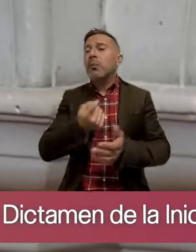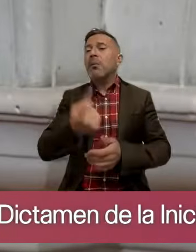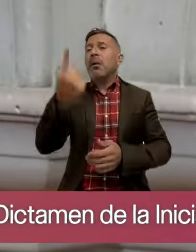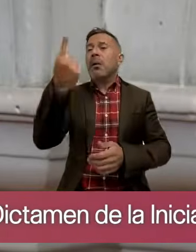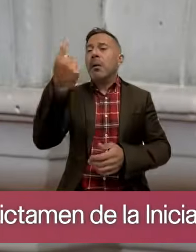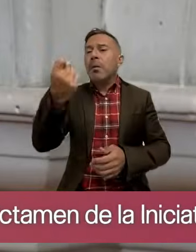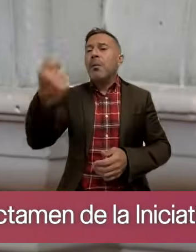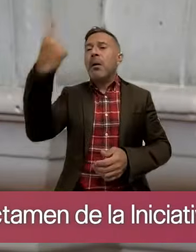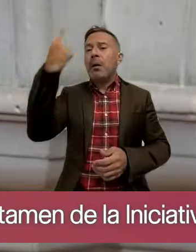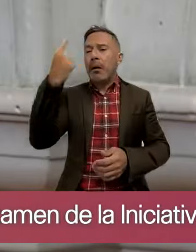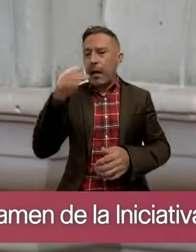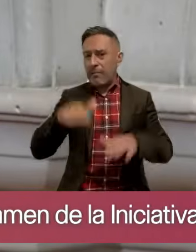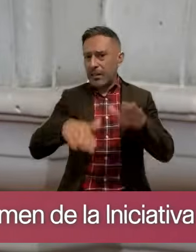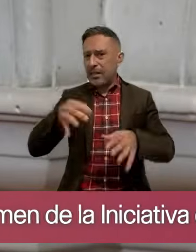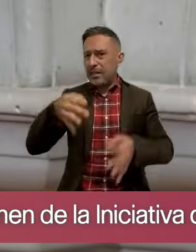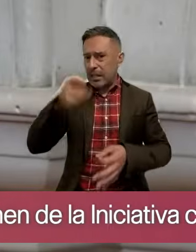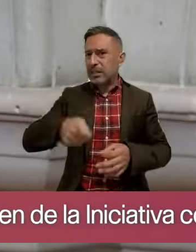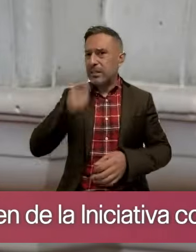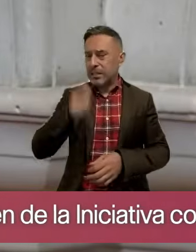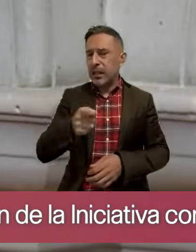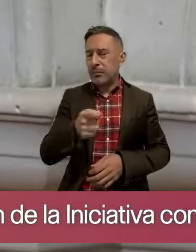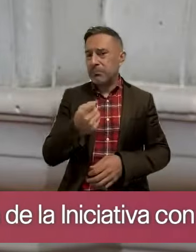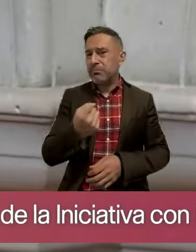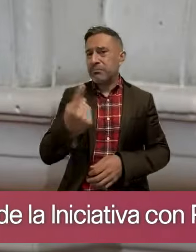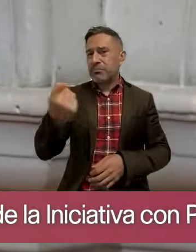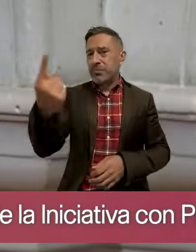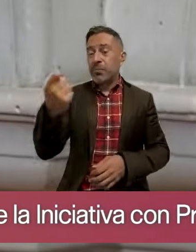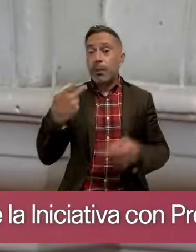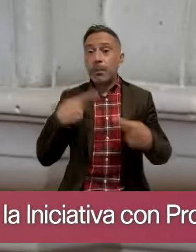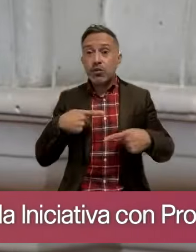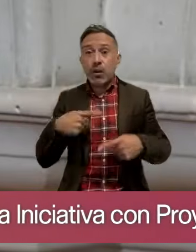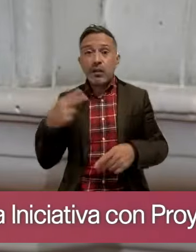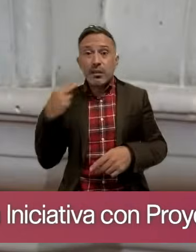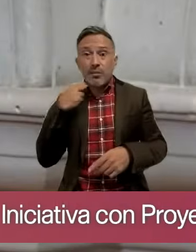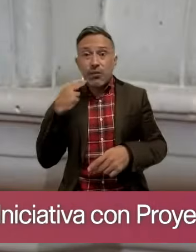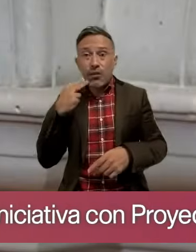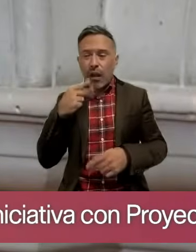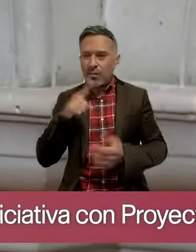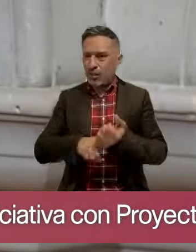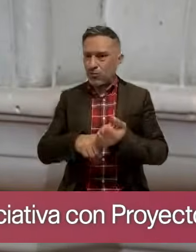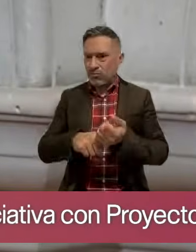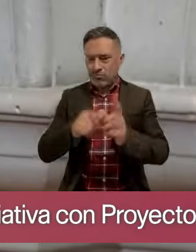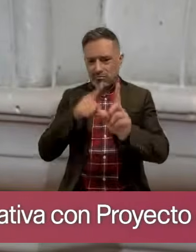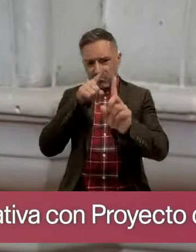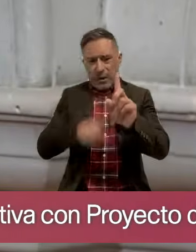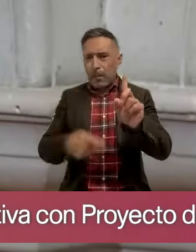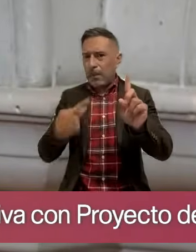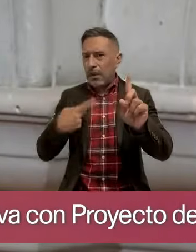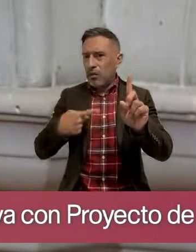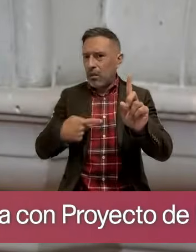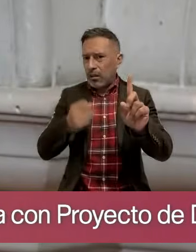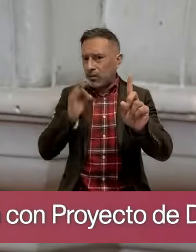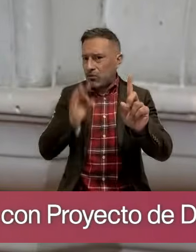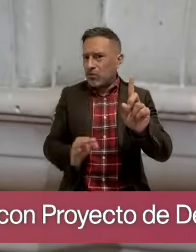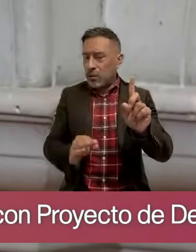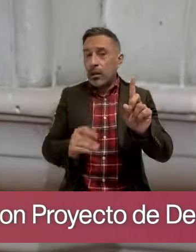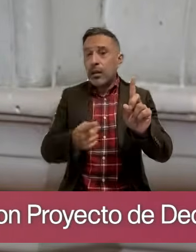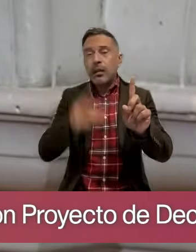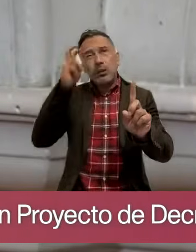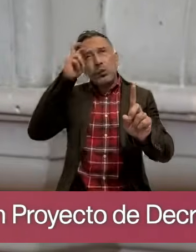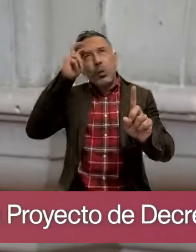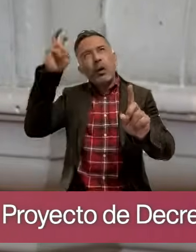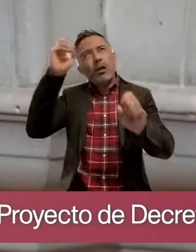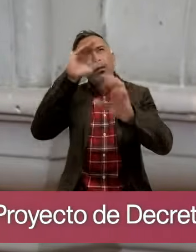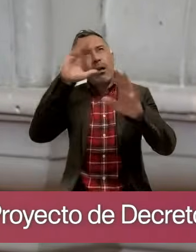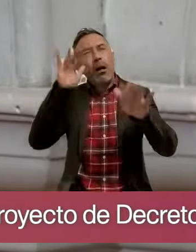Y cuando hablamos de personas asesinadas, hablamos de vidas en concretas, de personas que soñaban, que trabajaban, que